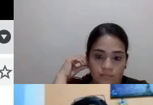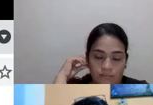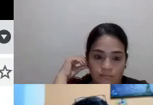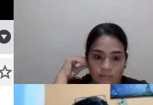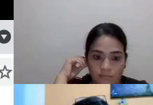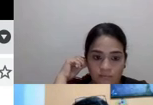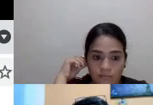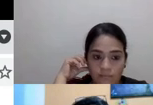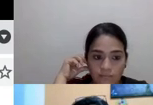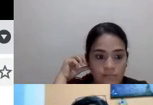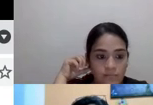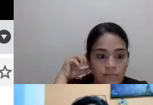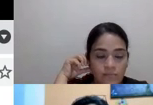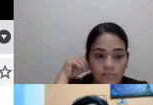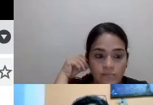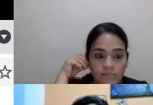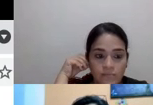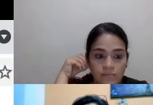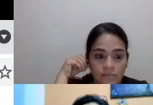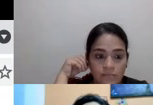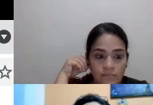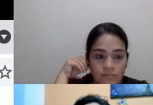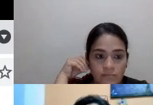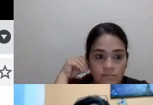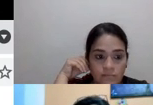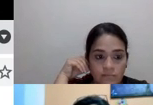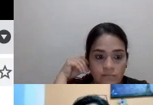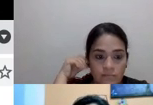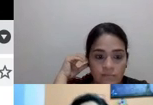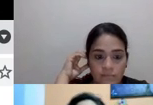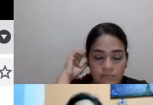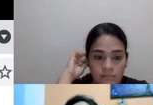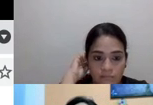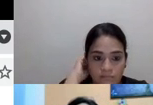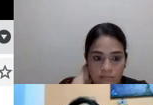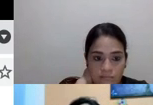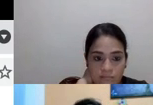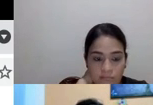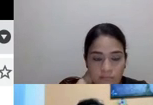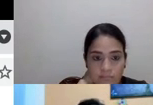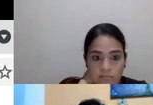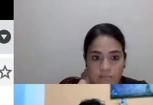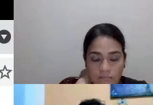voy aquí donde está el engranaje y la edito. Pongo editar pregunta.